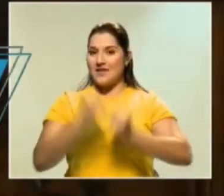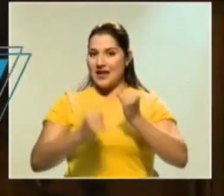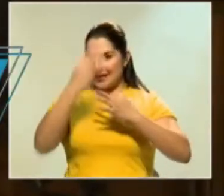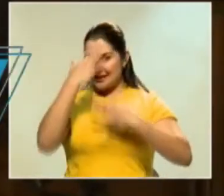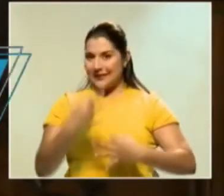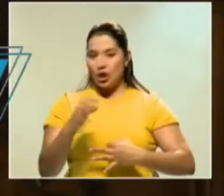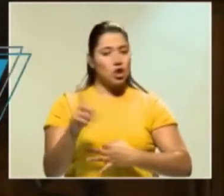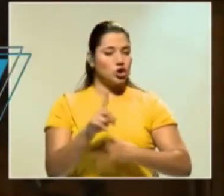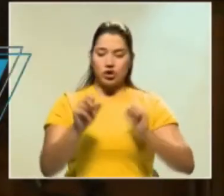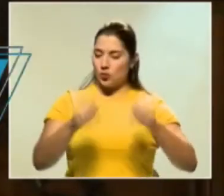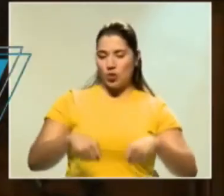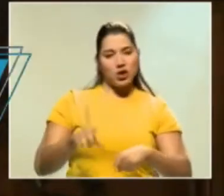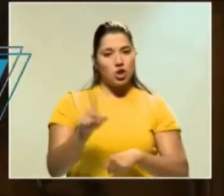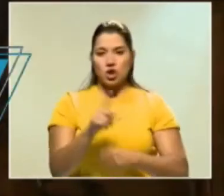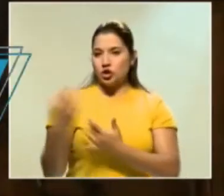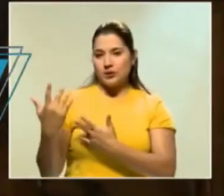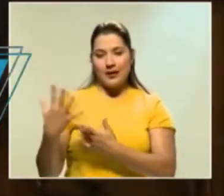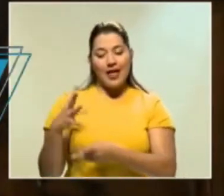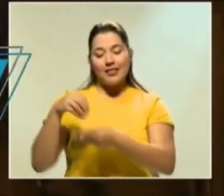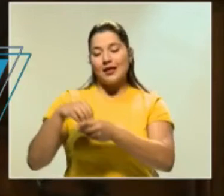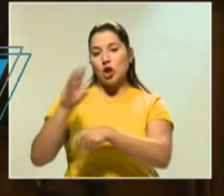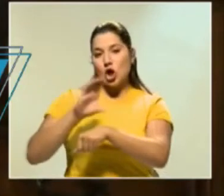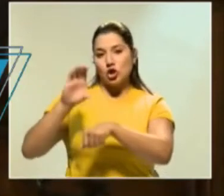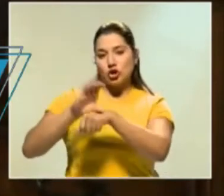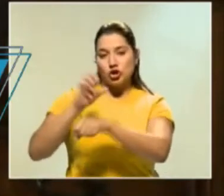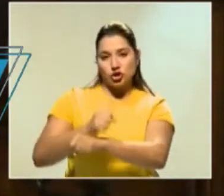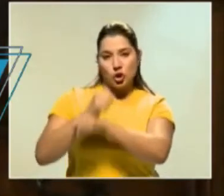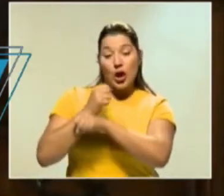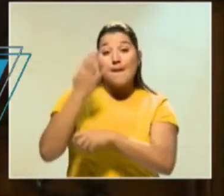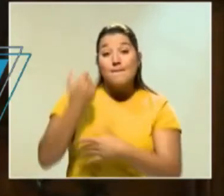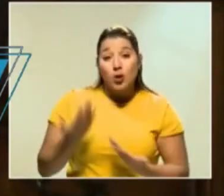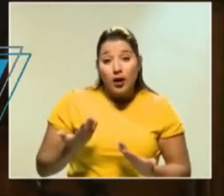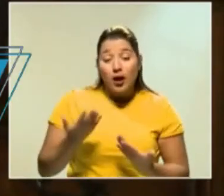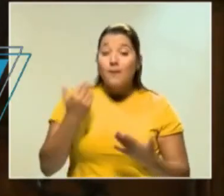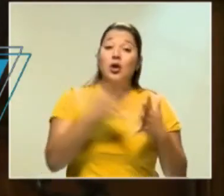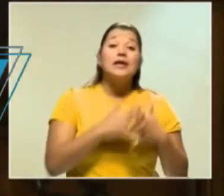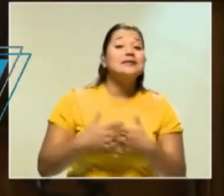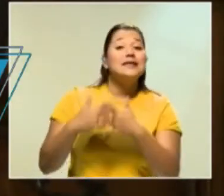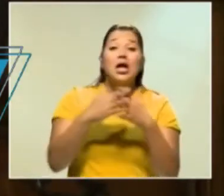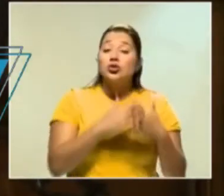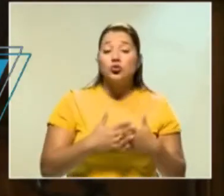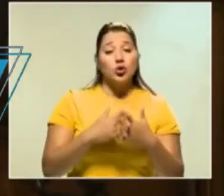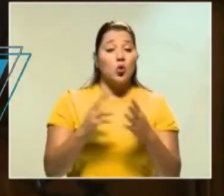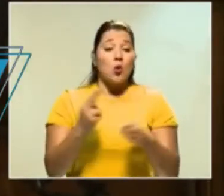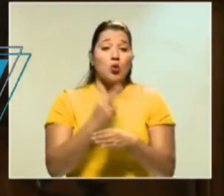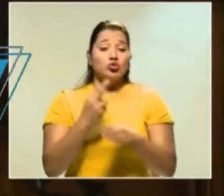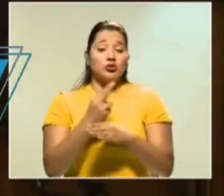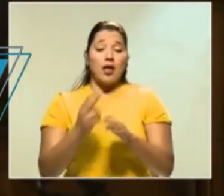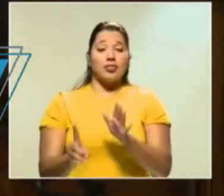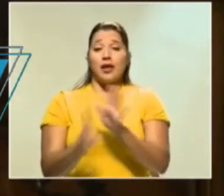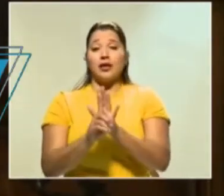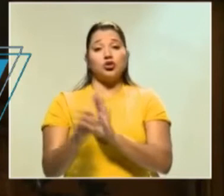posible ni es esperable en el Consejo de Seguridad, porque los propios Estados Unidos van a ejercer su derecho de veto,